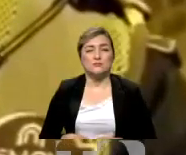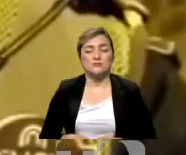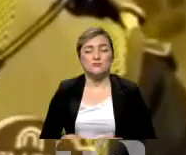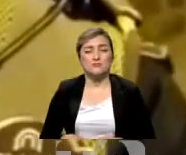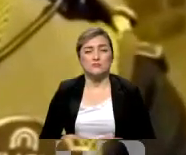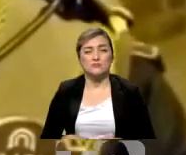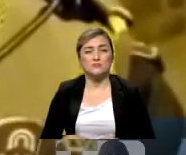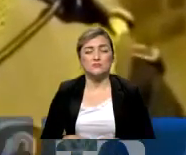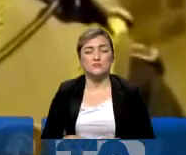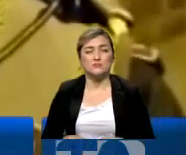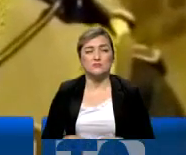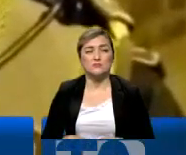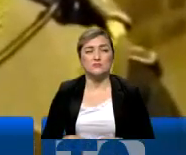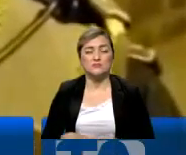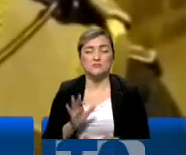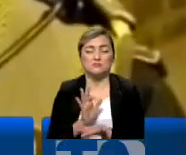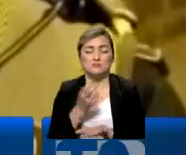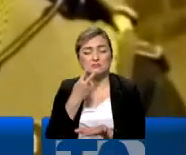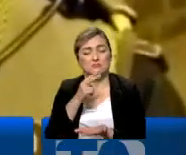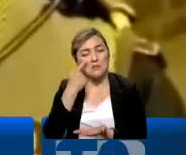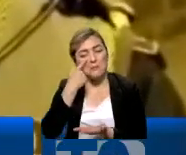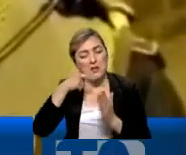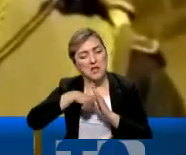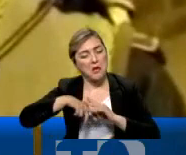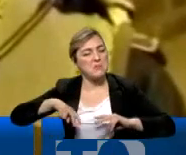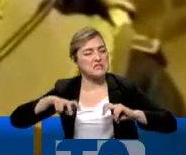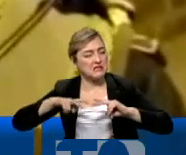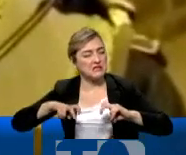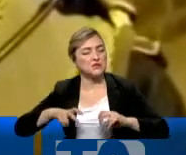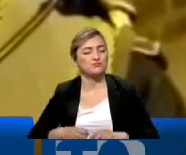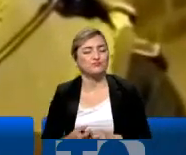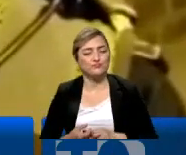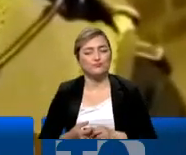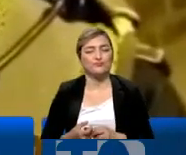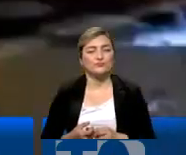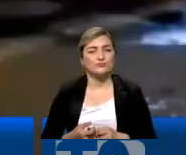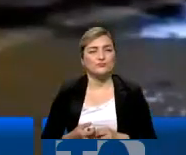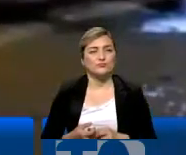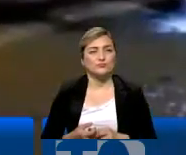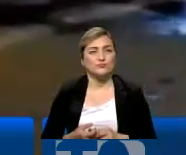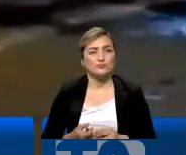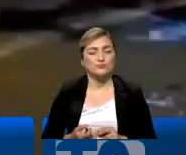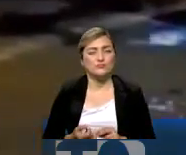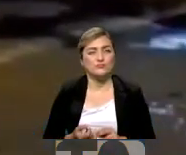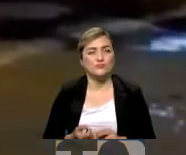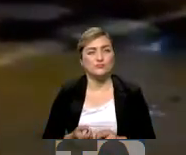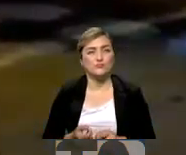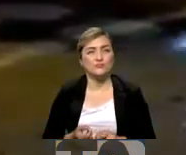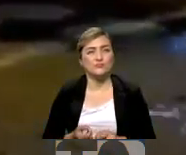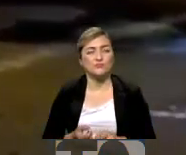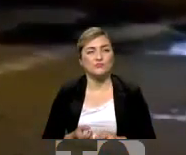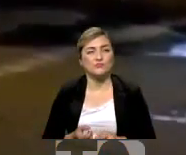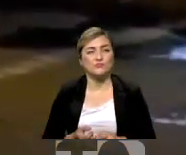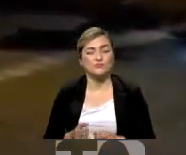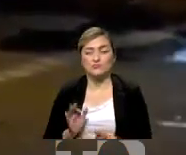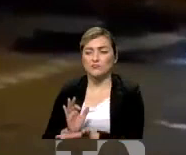con lo que indican los testigos, pero ya quedaría en esto ya prácticamente bajo la situación de lo que vería el señor fiscal. Agentes de la OIAT recabaron